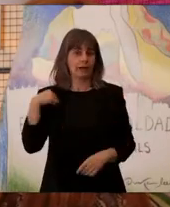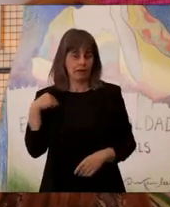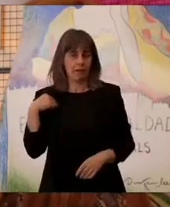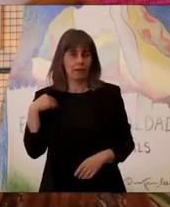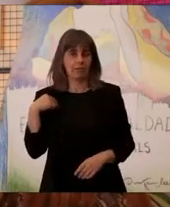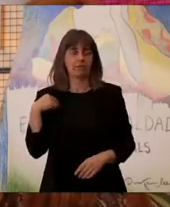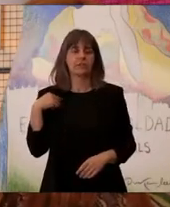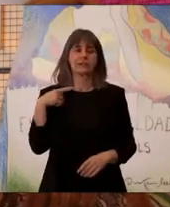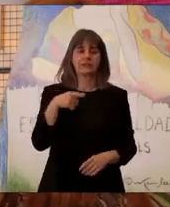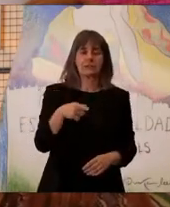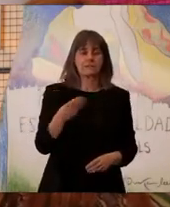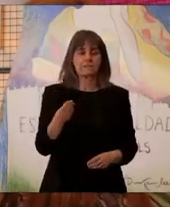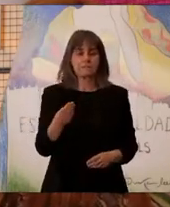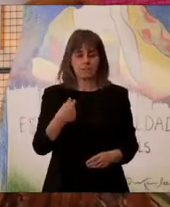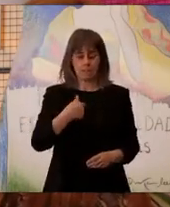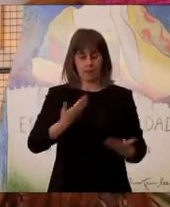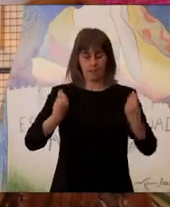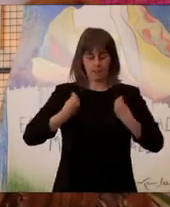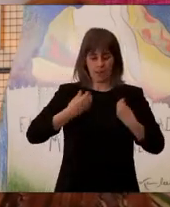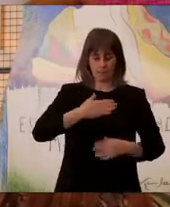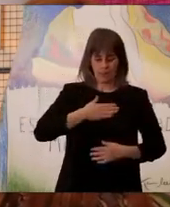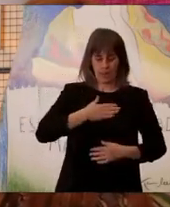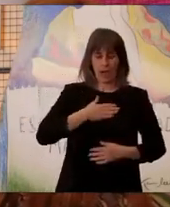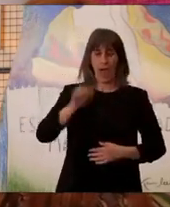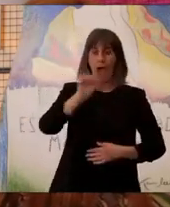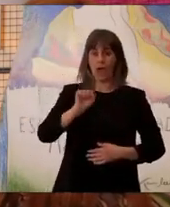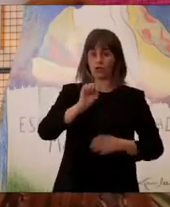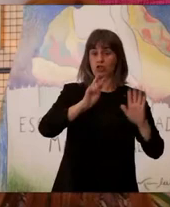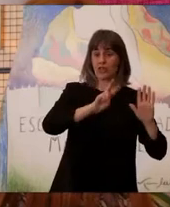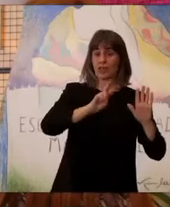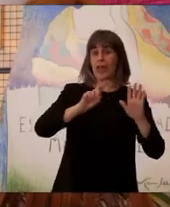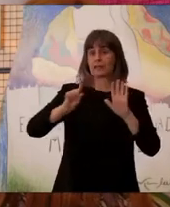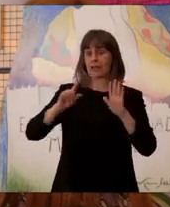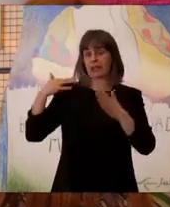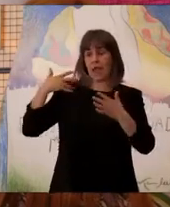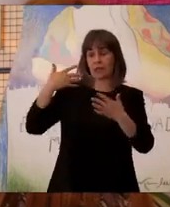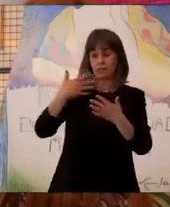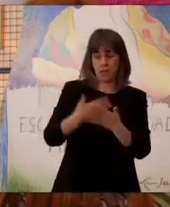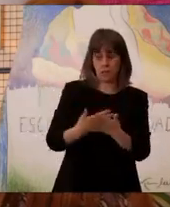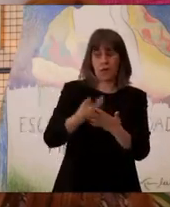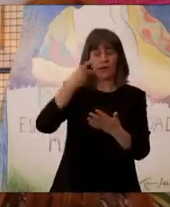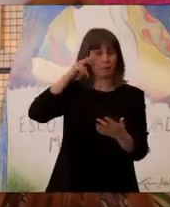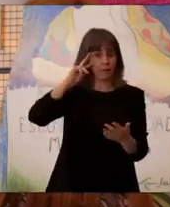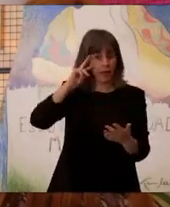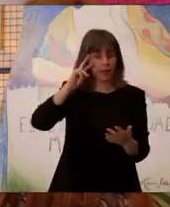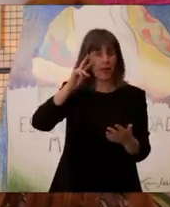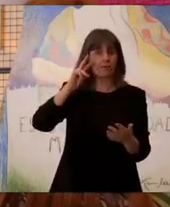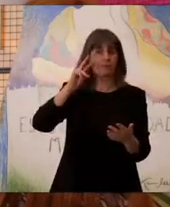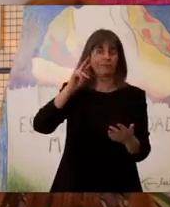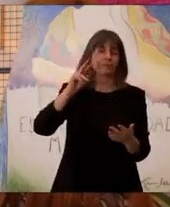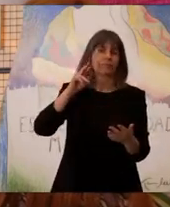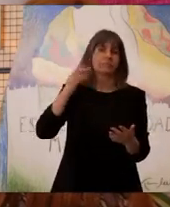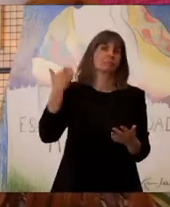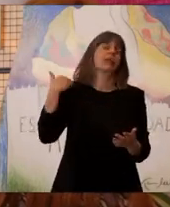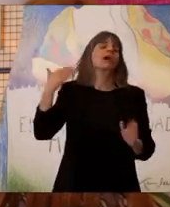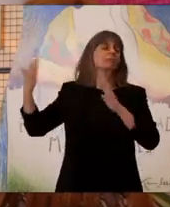digamos en lo que yo he vivido desde el 76 bueno En aquel momento el problema más importante